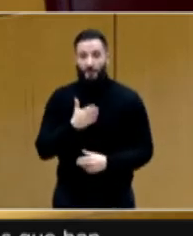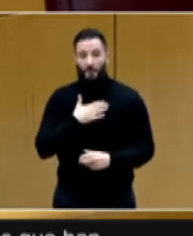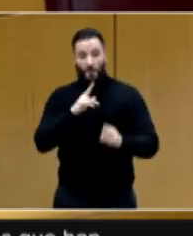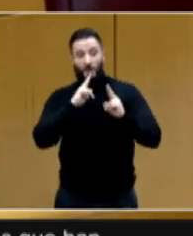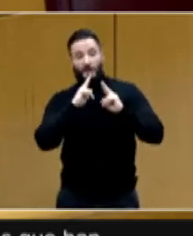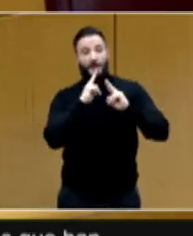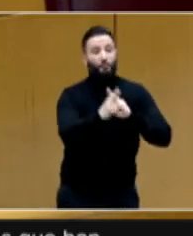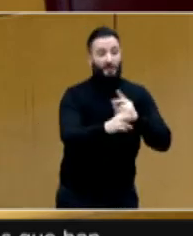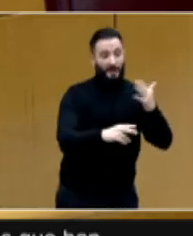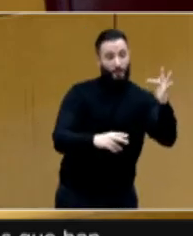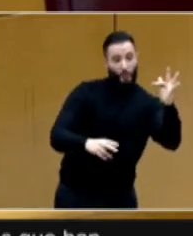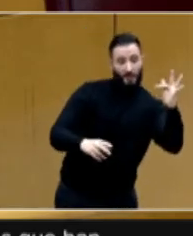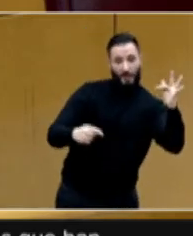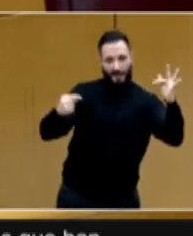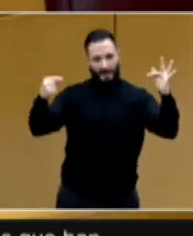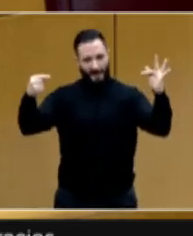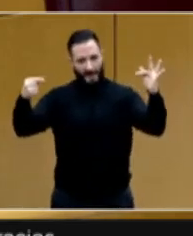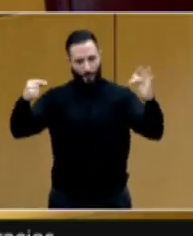una buena y una mala noticia